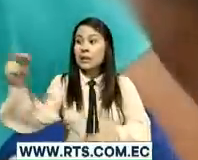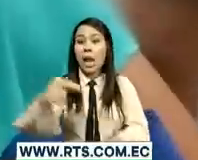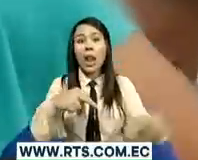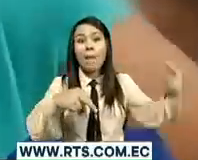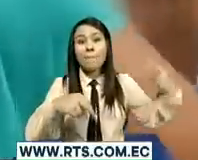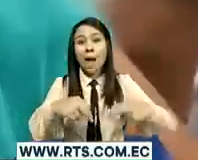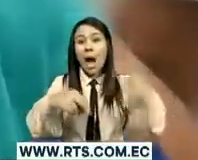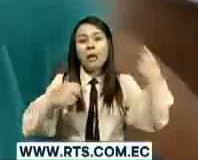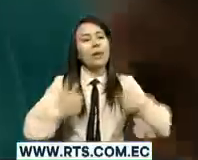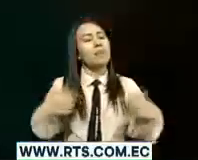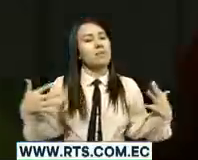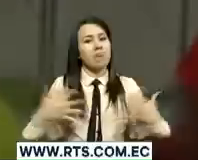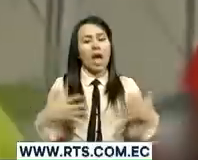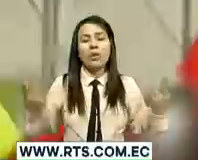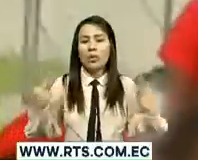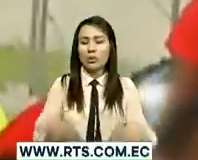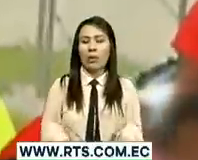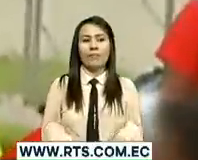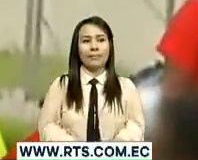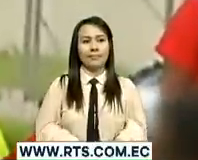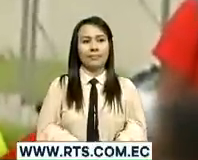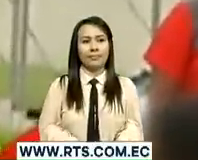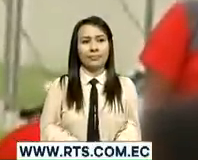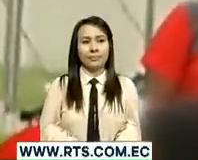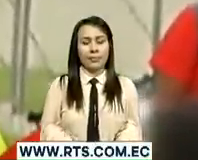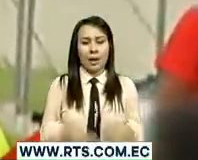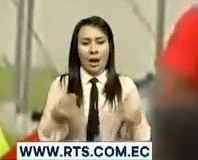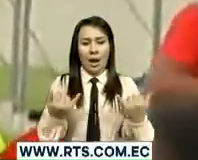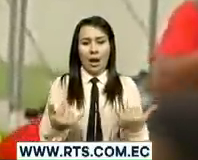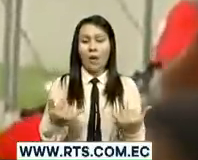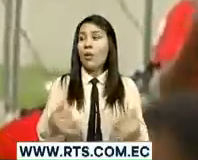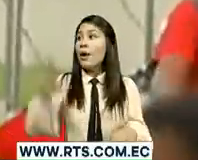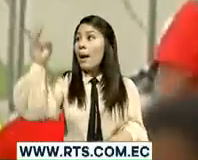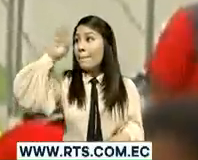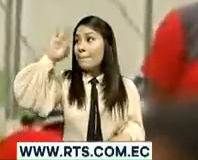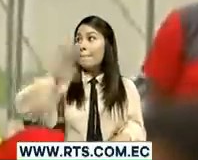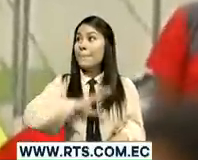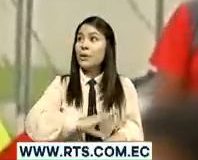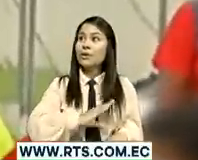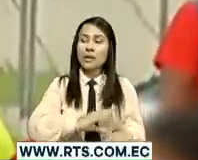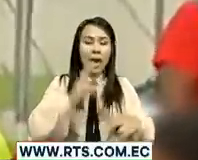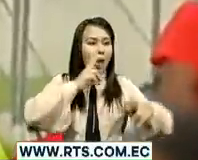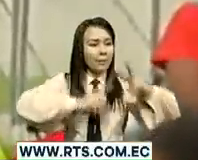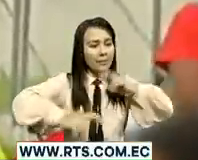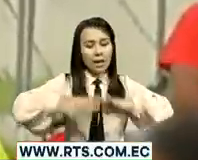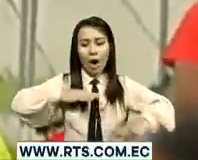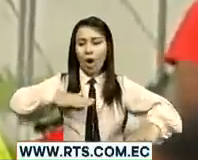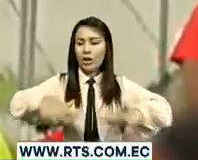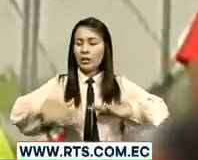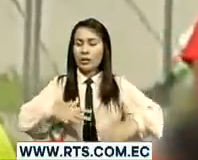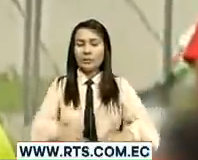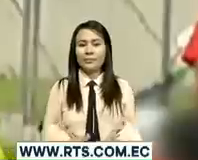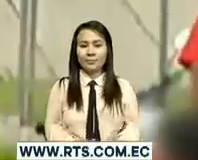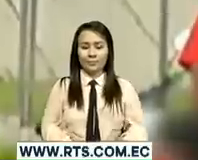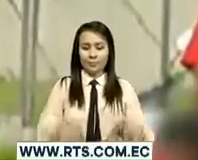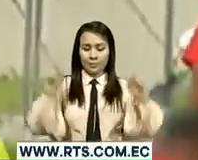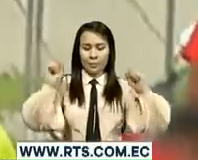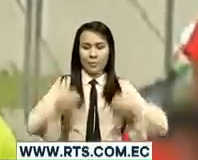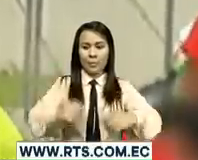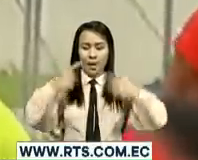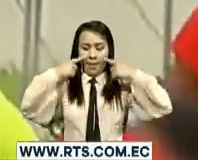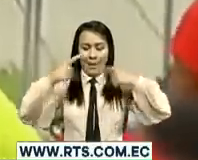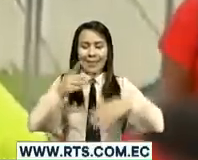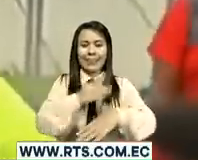familiar lo que pase adentro también. Bueno, justamente en este momento el personal de DINASED con criminalística están haciendo las coordinaciones con la dirección de aquí del